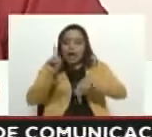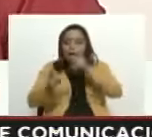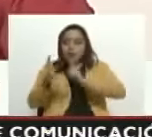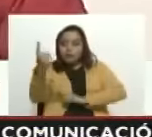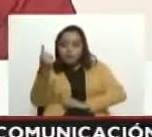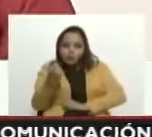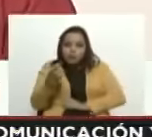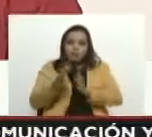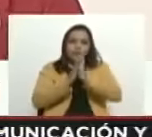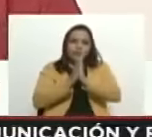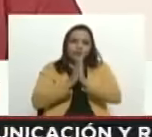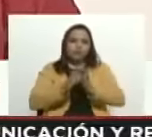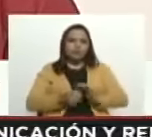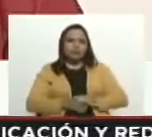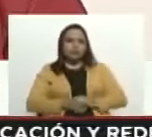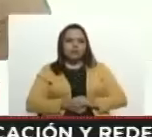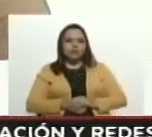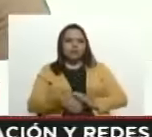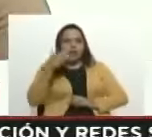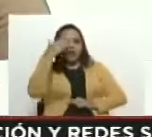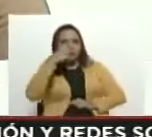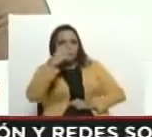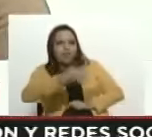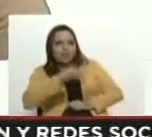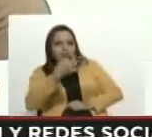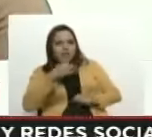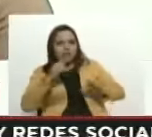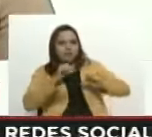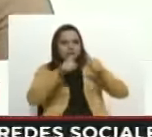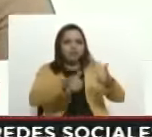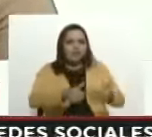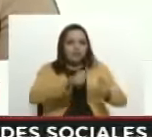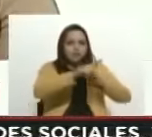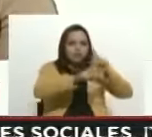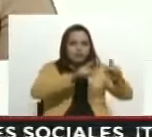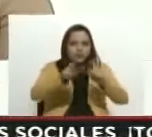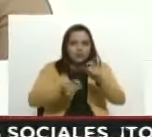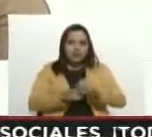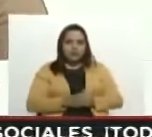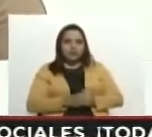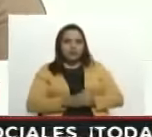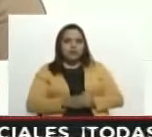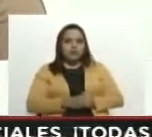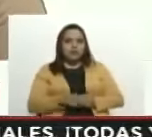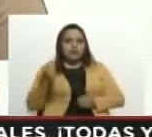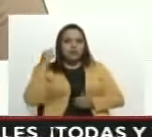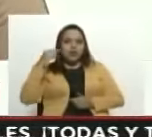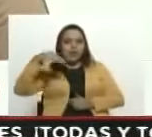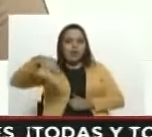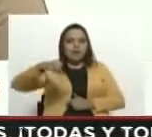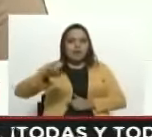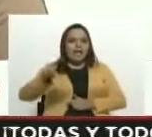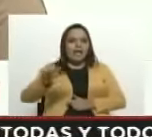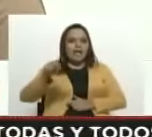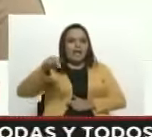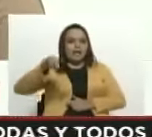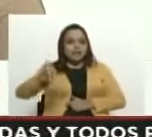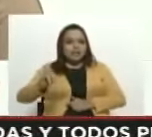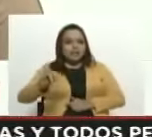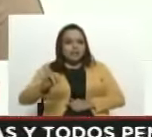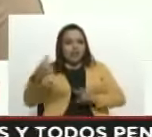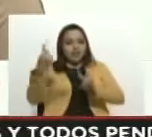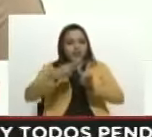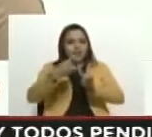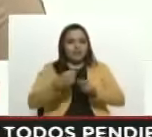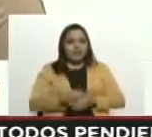favor. Saludos, buenas tardes. Iniciamos el ciclo de preguntas con Melanie Castillo por Venezolana de Televisión.